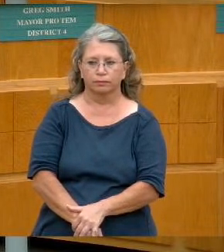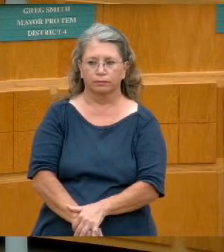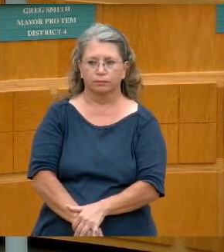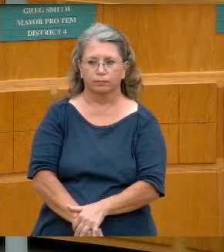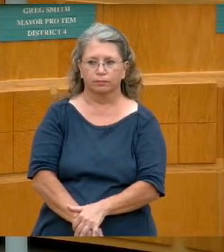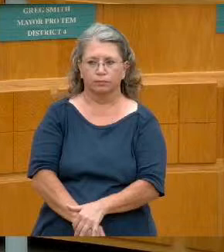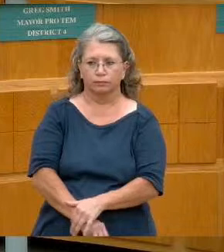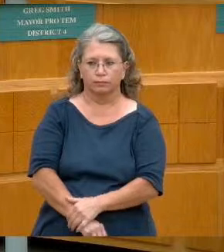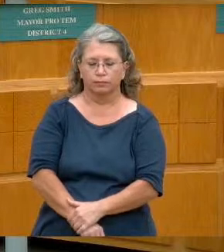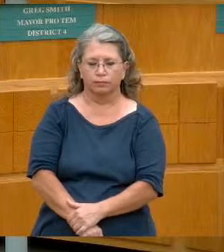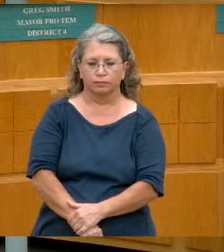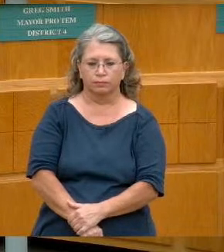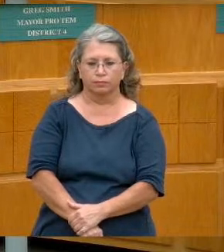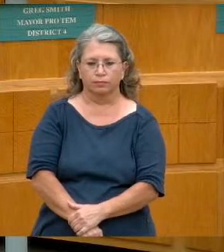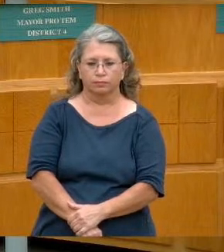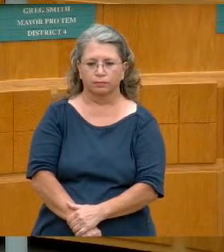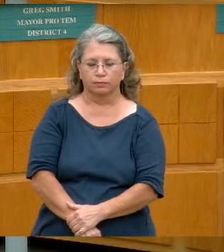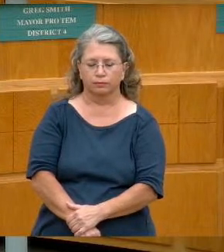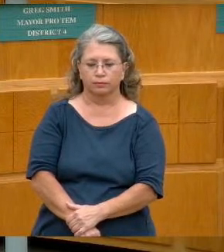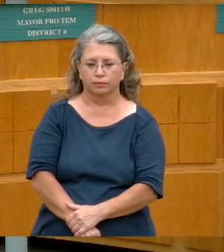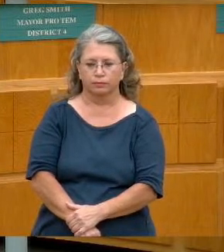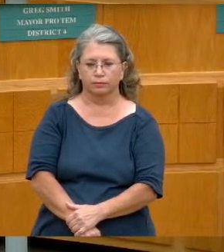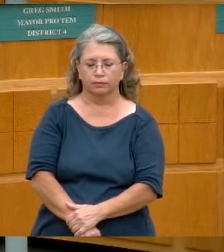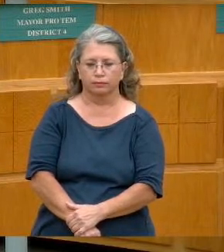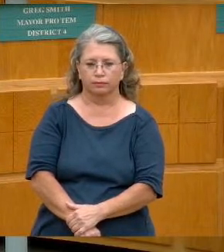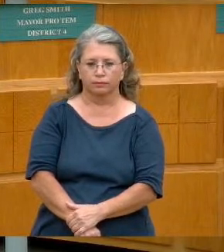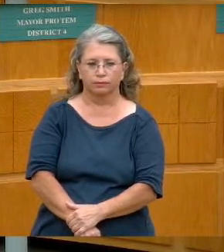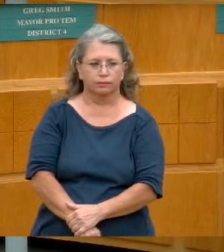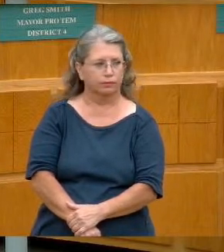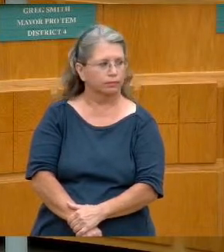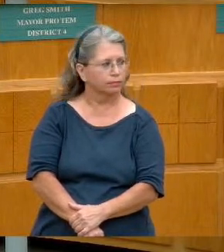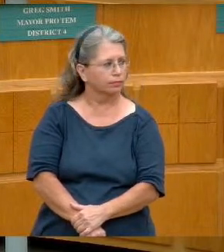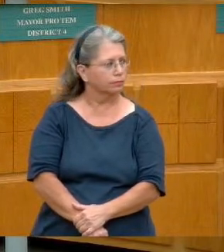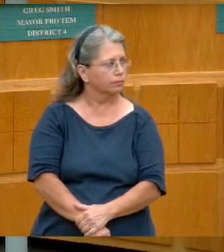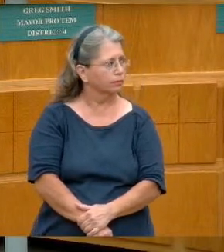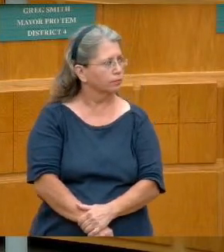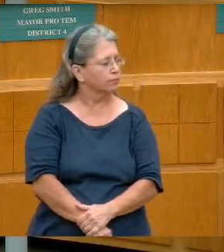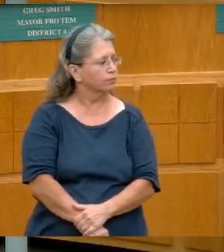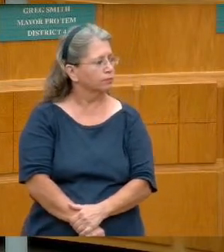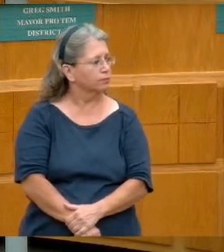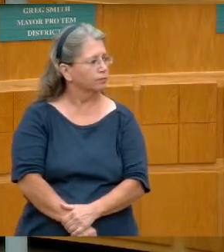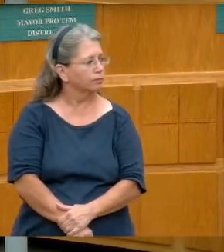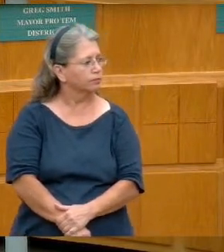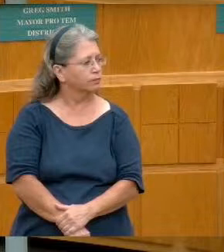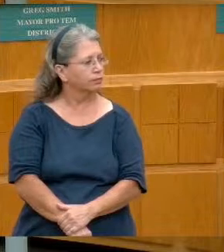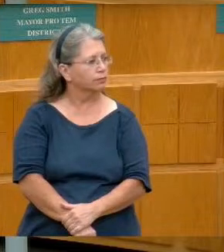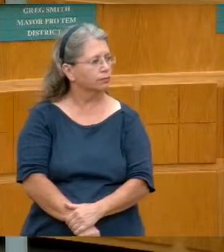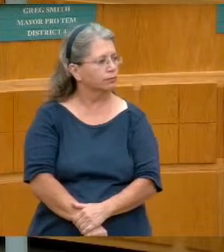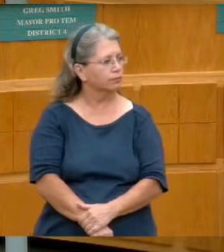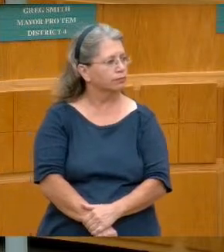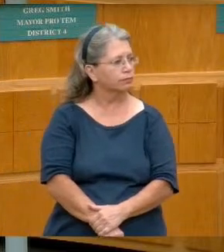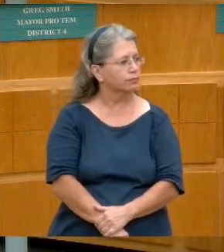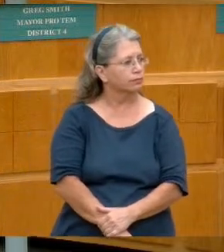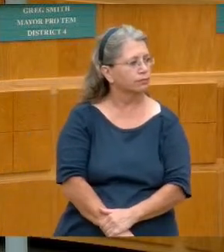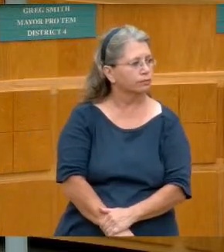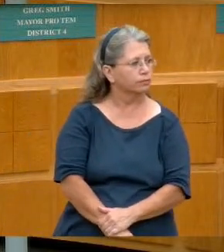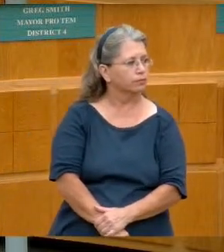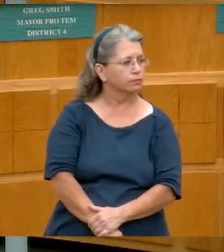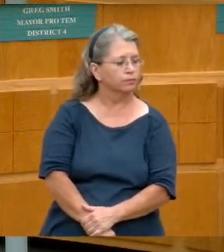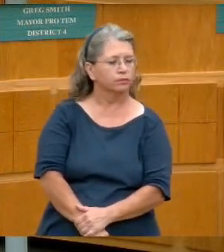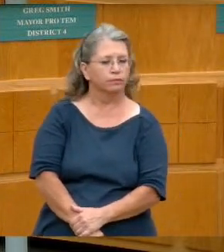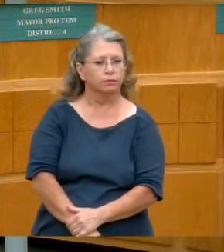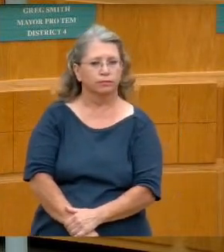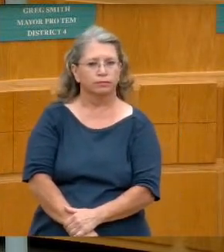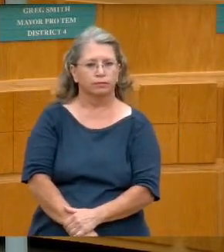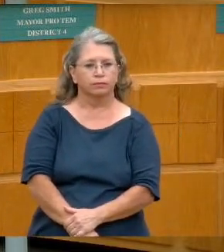1.6 más. En un mes se traduce a 17 personas. El virus continúa propagándose de manera rápida en el sur de Texas. Existen muchos